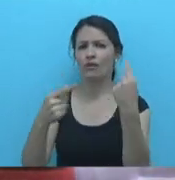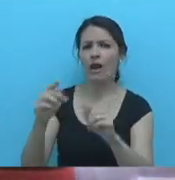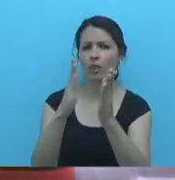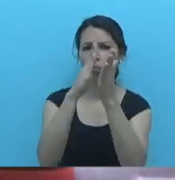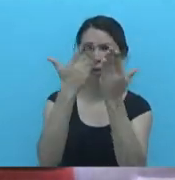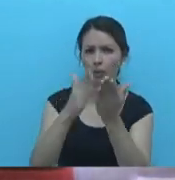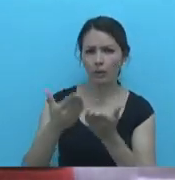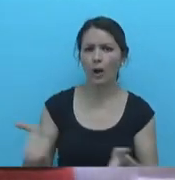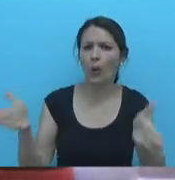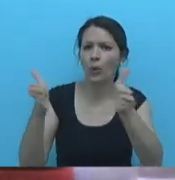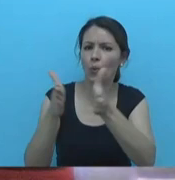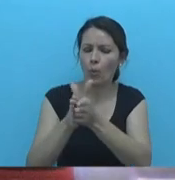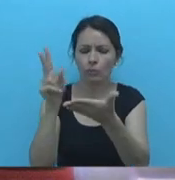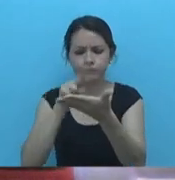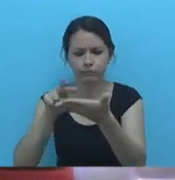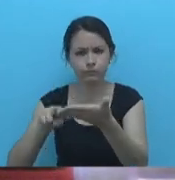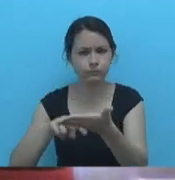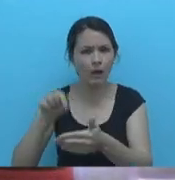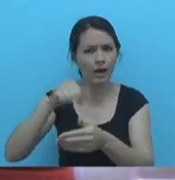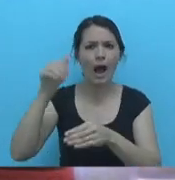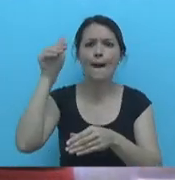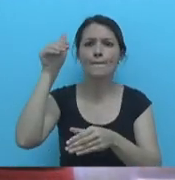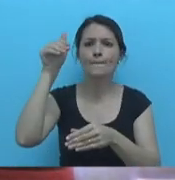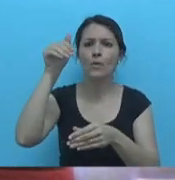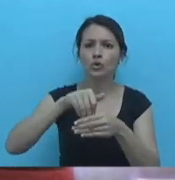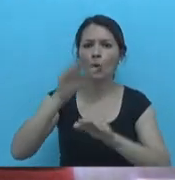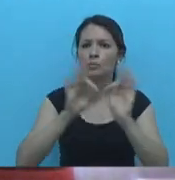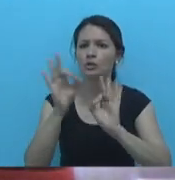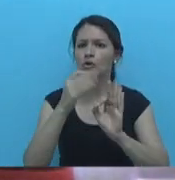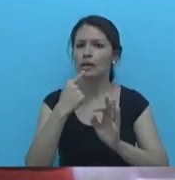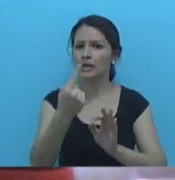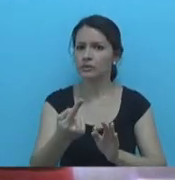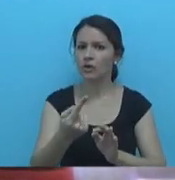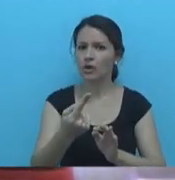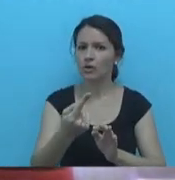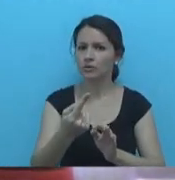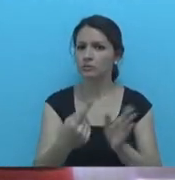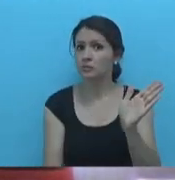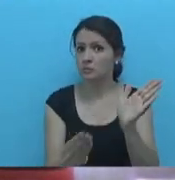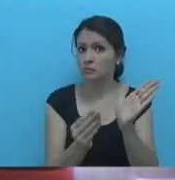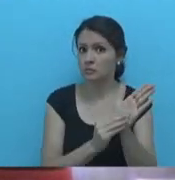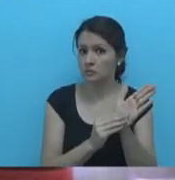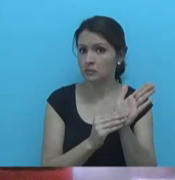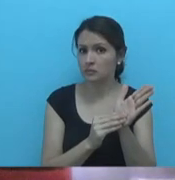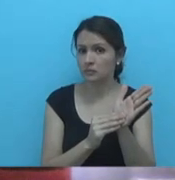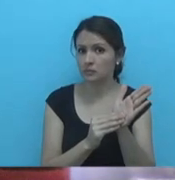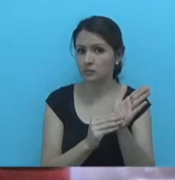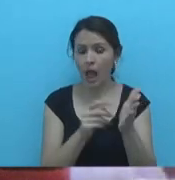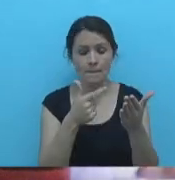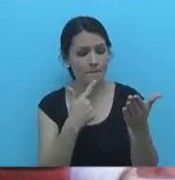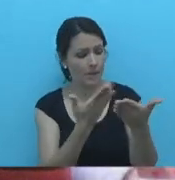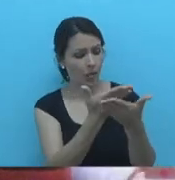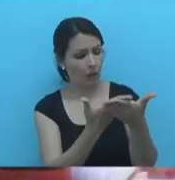misma problemática y esta Cámara votó un proyecto de declaración donde inclusive incluyen el proyecto de mi autoría. Pero la declaración